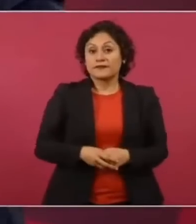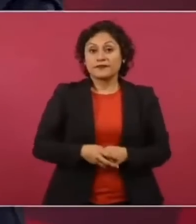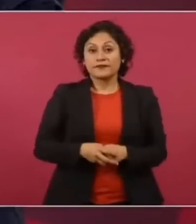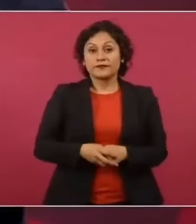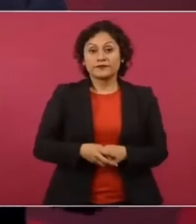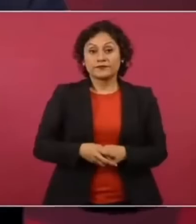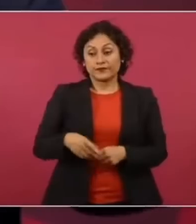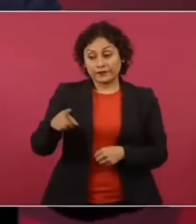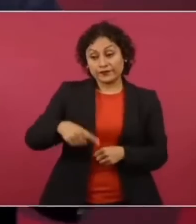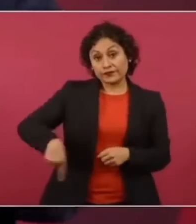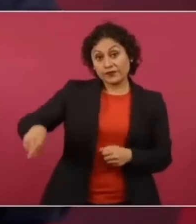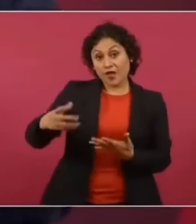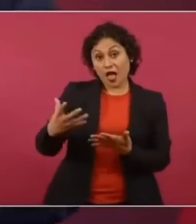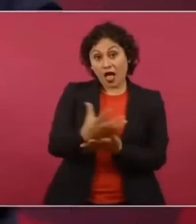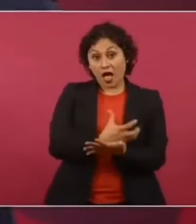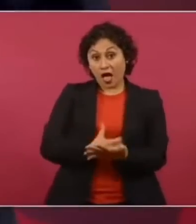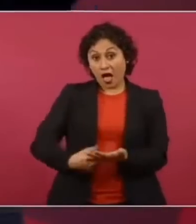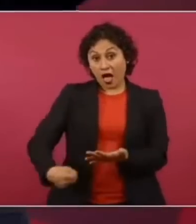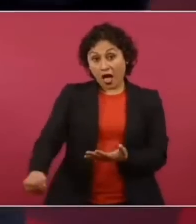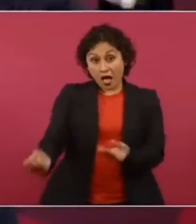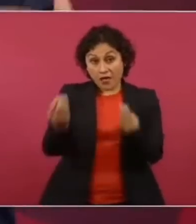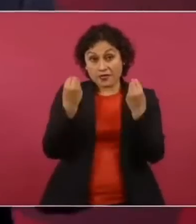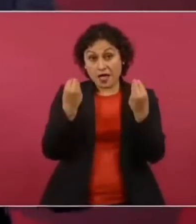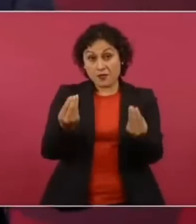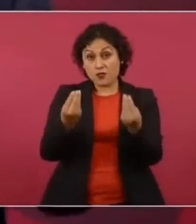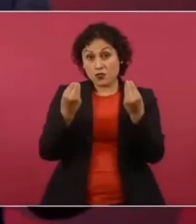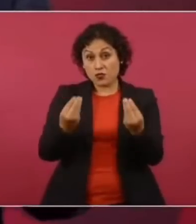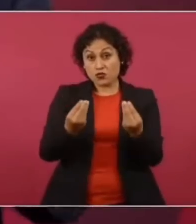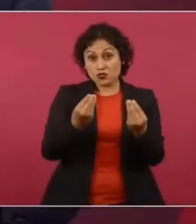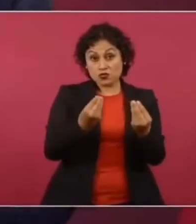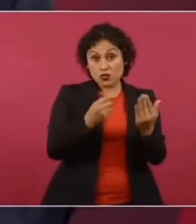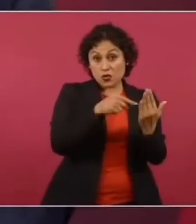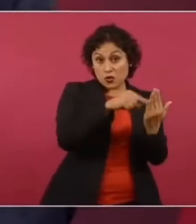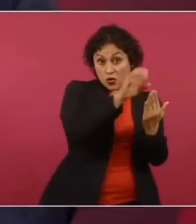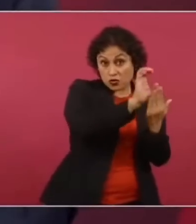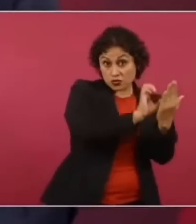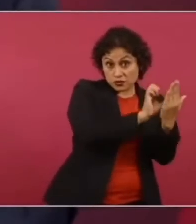que ganan muchísimo, violando la Constitución.